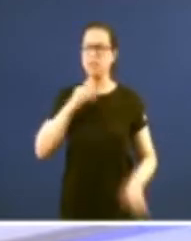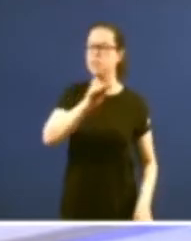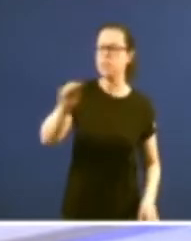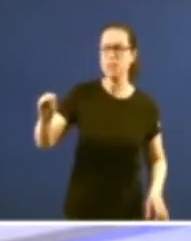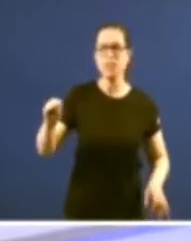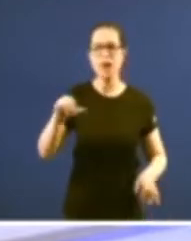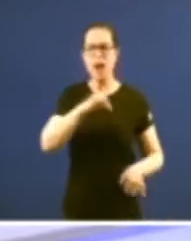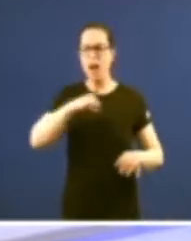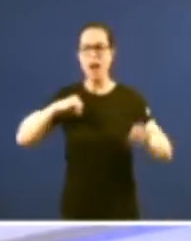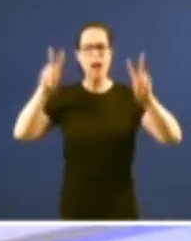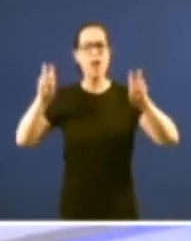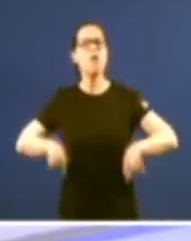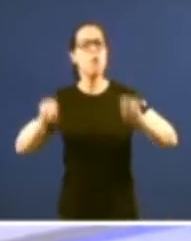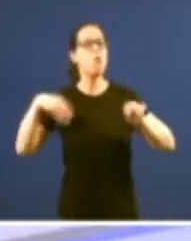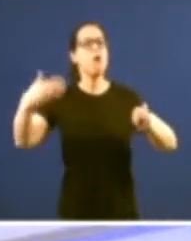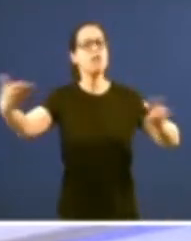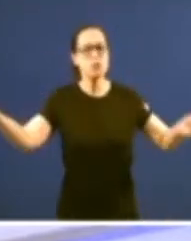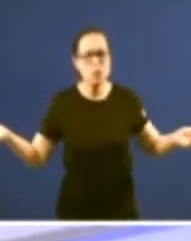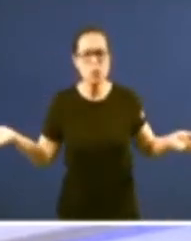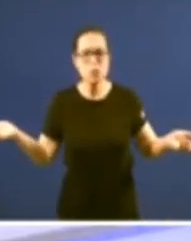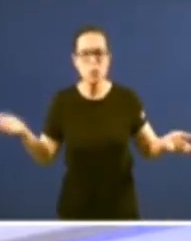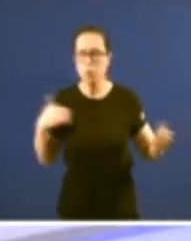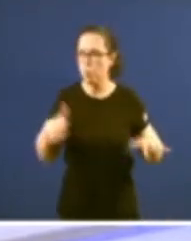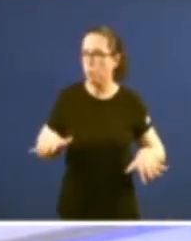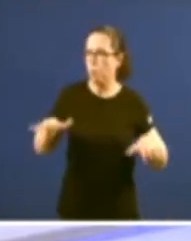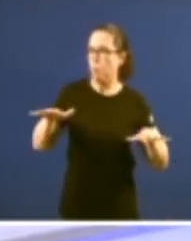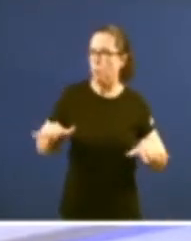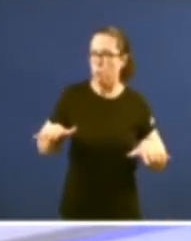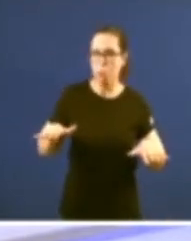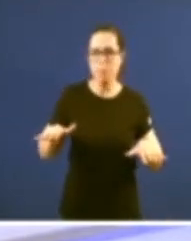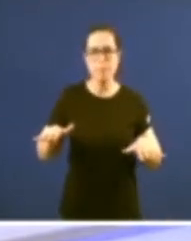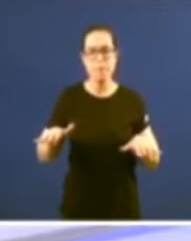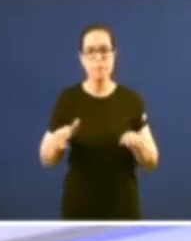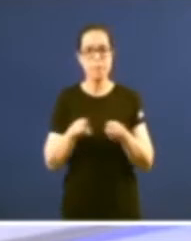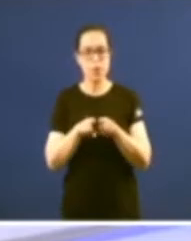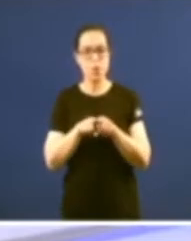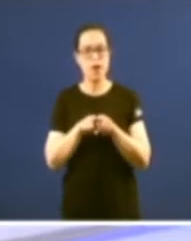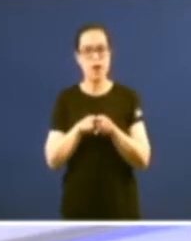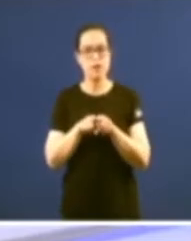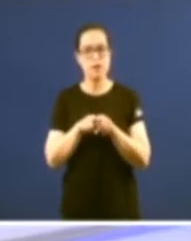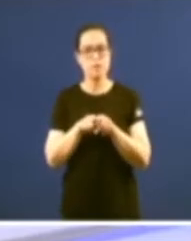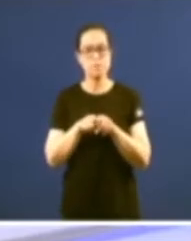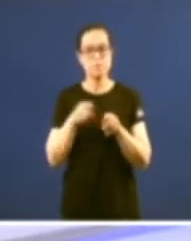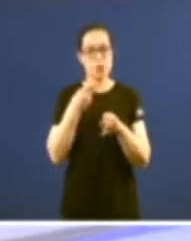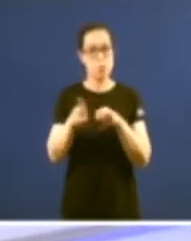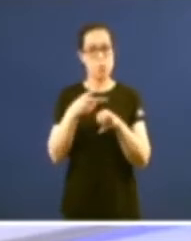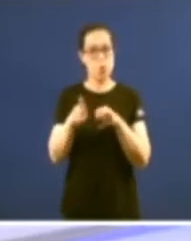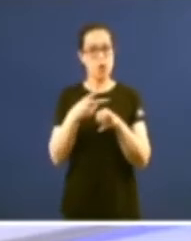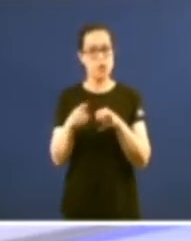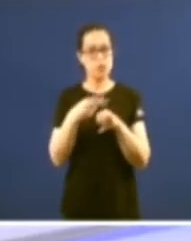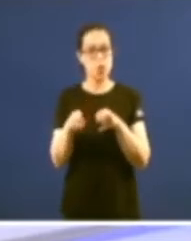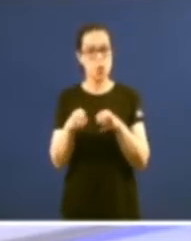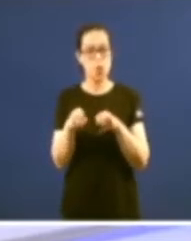esto de autonomía? No más convencidos mostrábanse moitos políticos encargados de